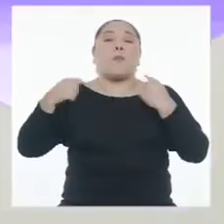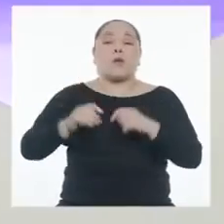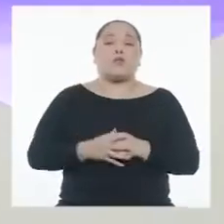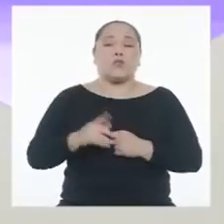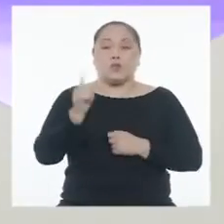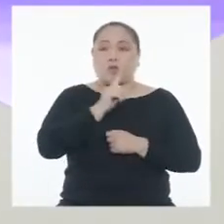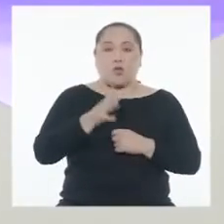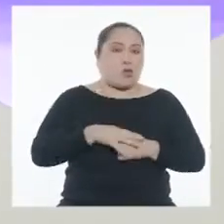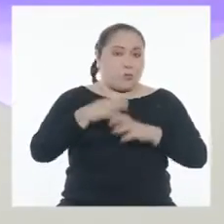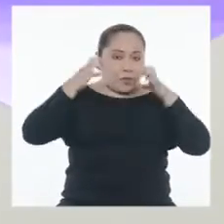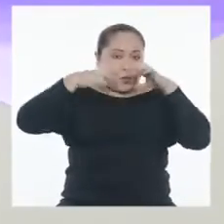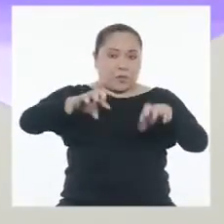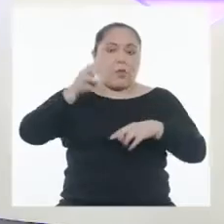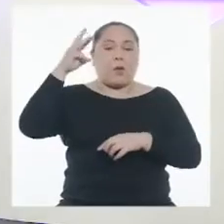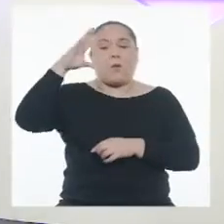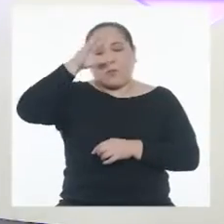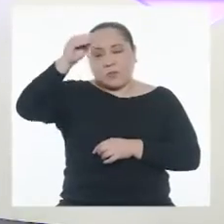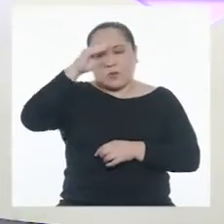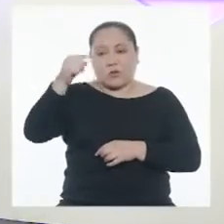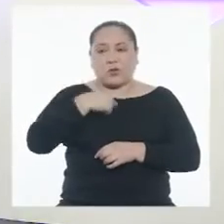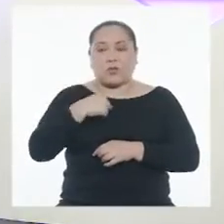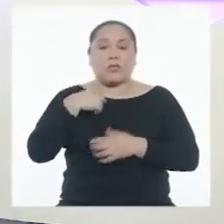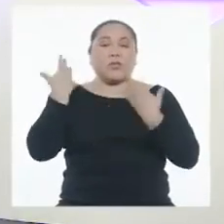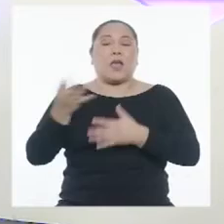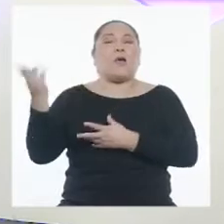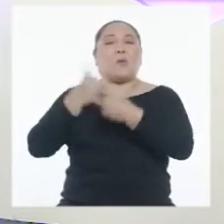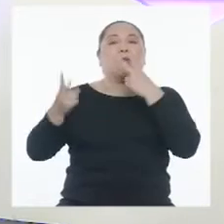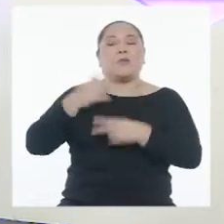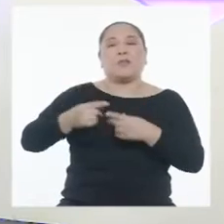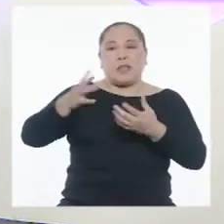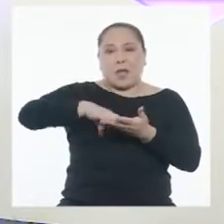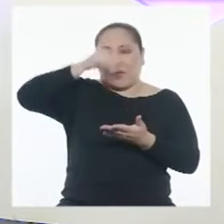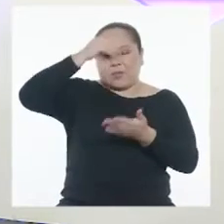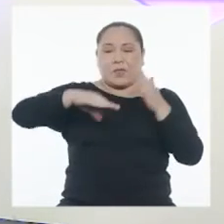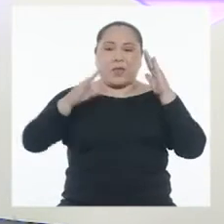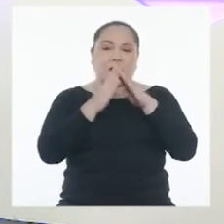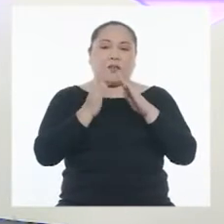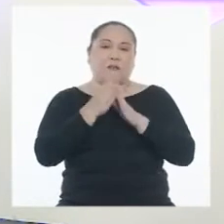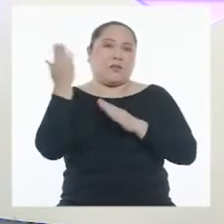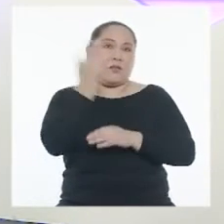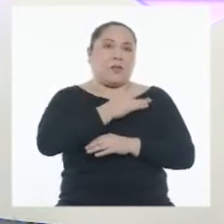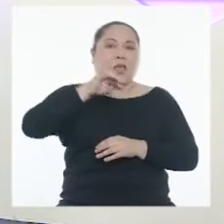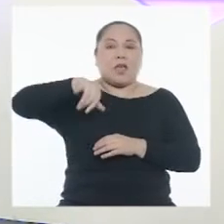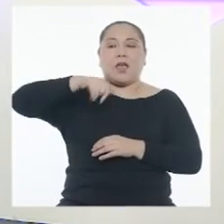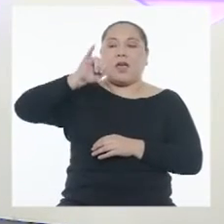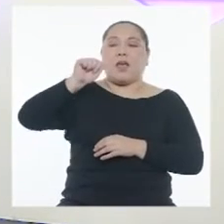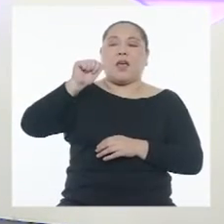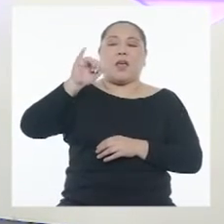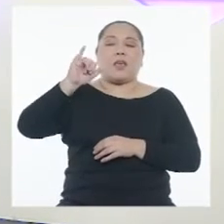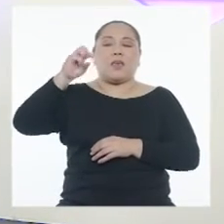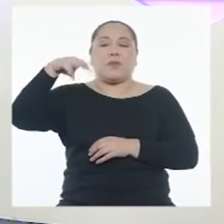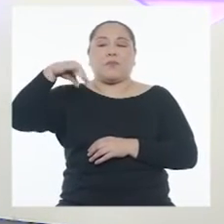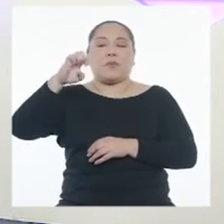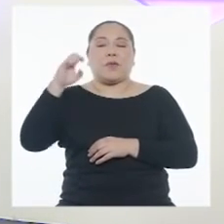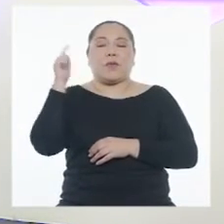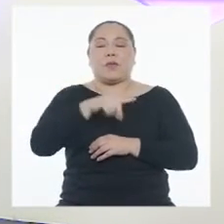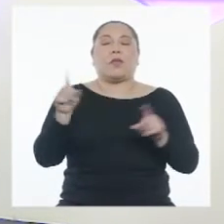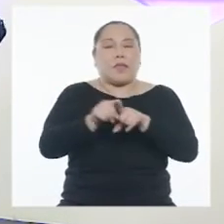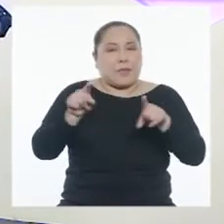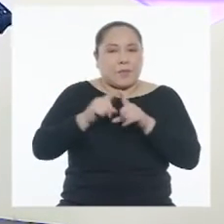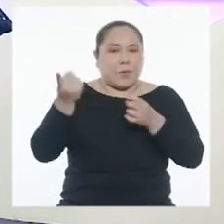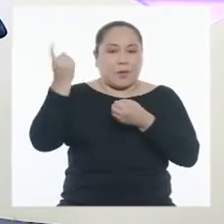pausa. No lo dejemos, Mario. Chicas y chicos, ya volvemos en Aprendo en Casa, con la presencia del profesor Jaime Tejeda y